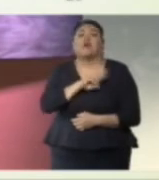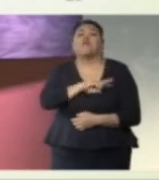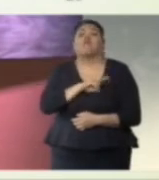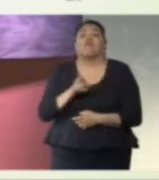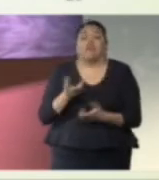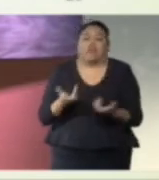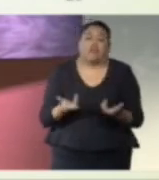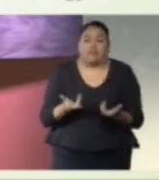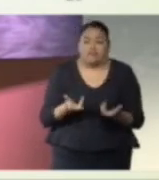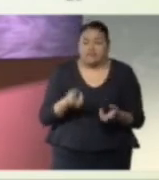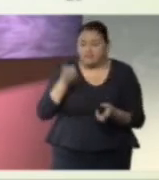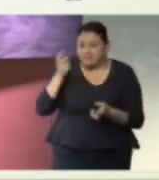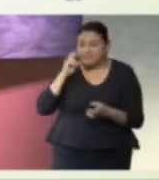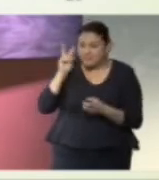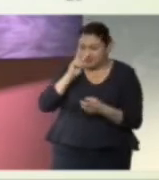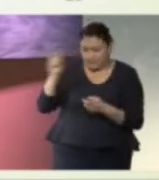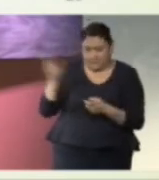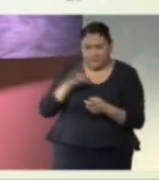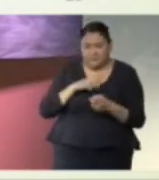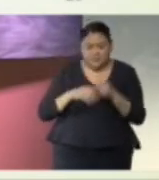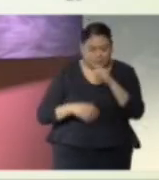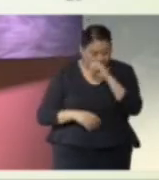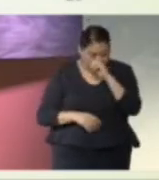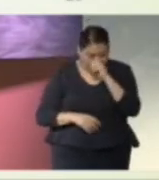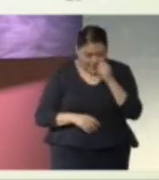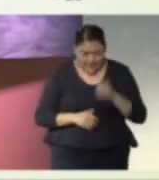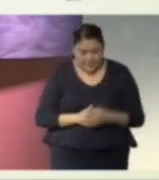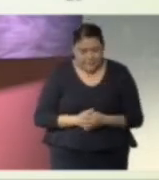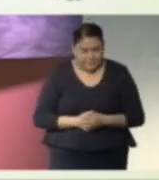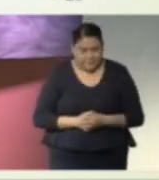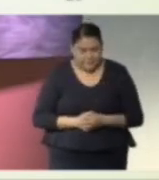cómo, yo creo que este es el punto, no.